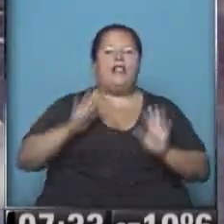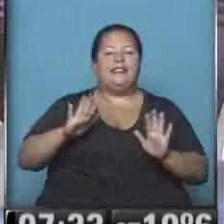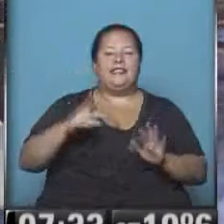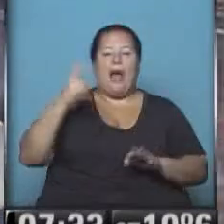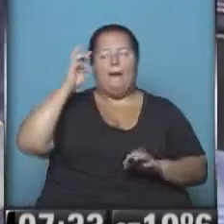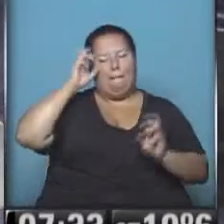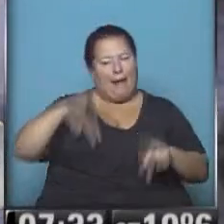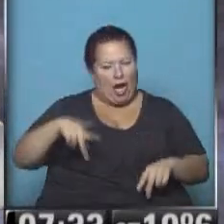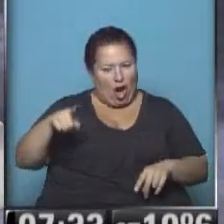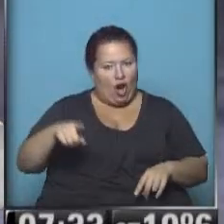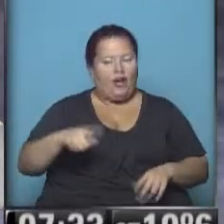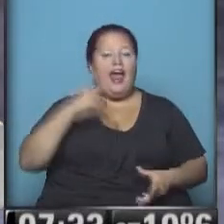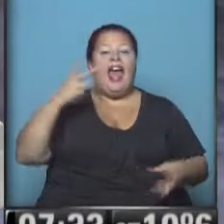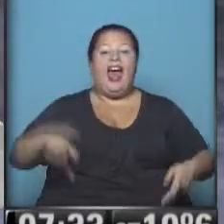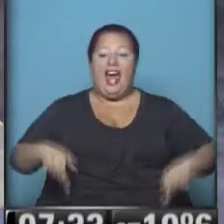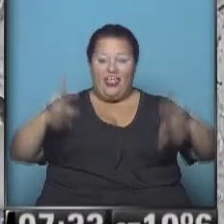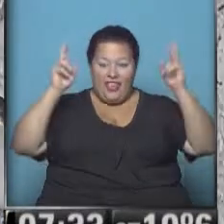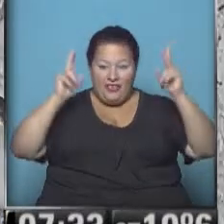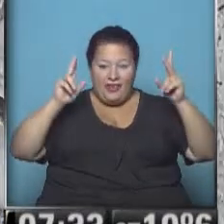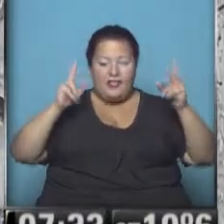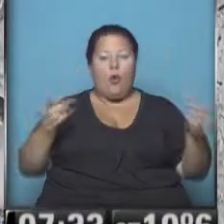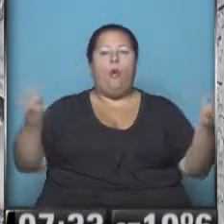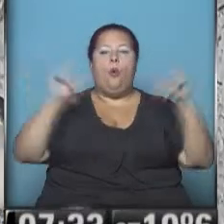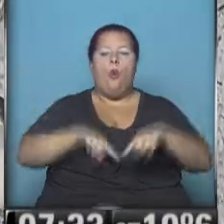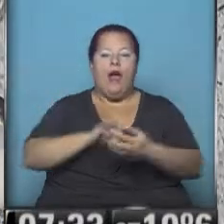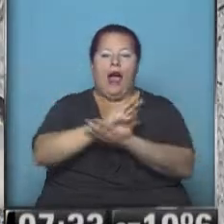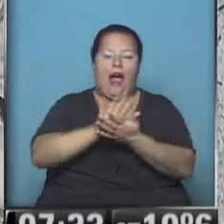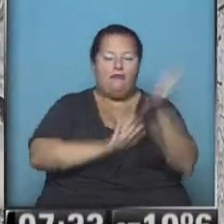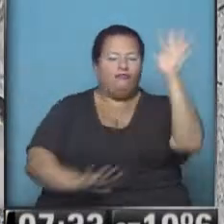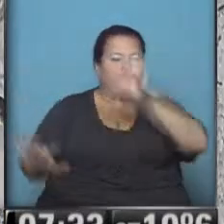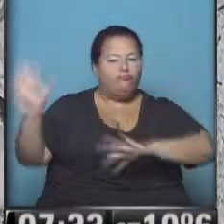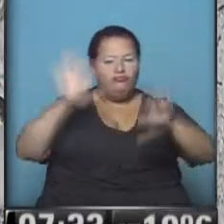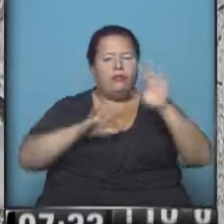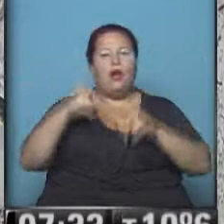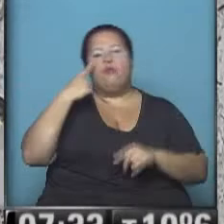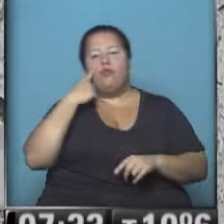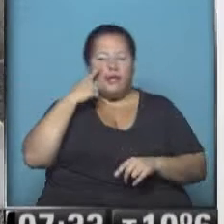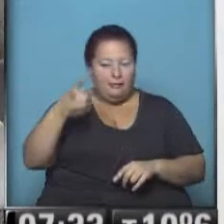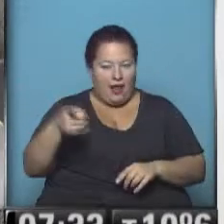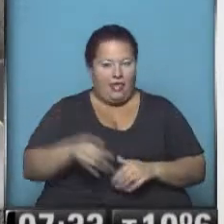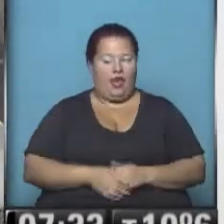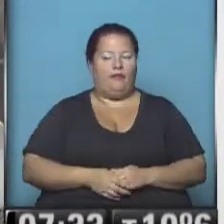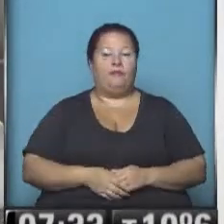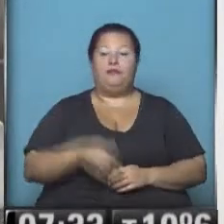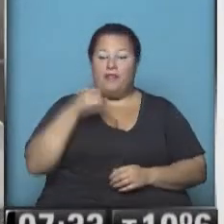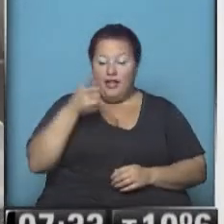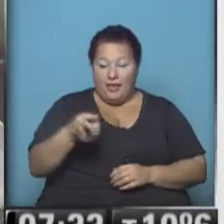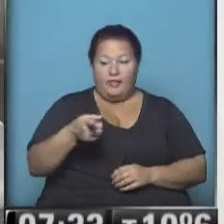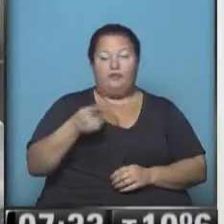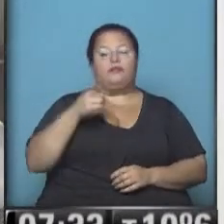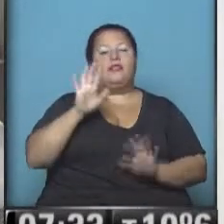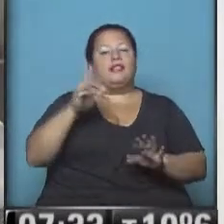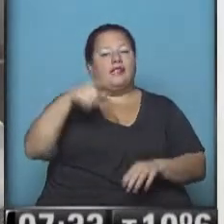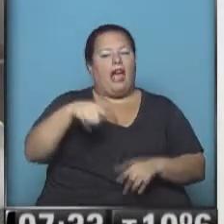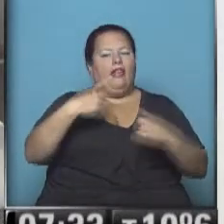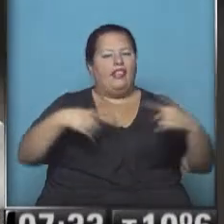perón edificio fue recuperado y restaurado por la municipalidad allí funcionaban